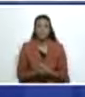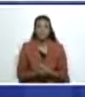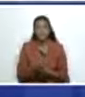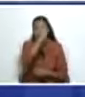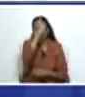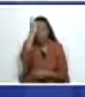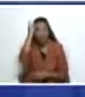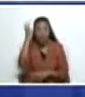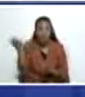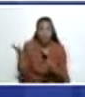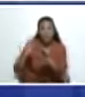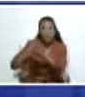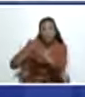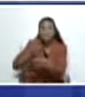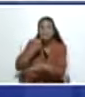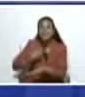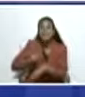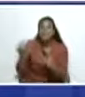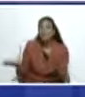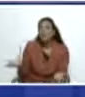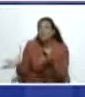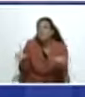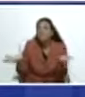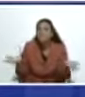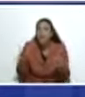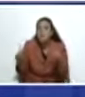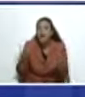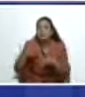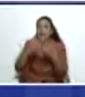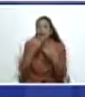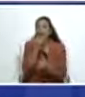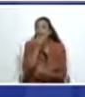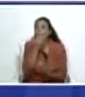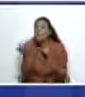Diosdado, dime algo. Adelante, Diosdado.